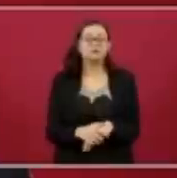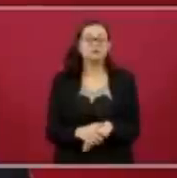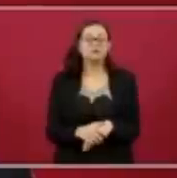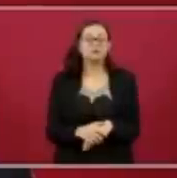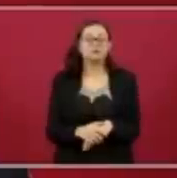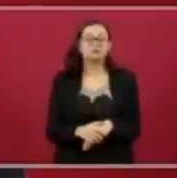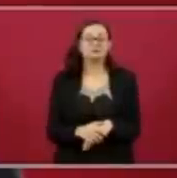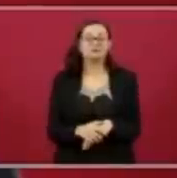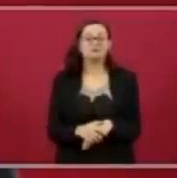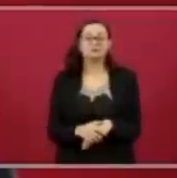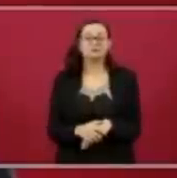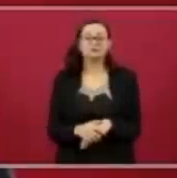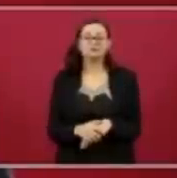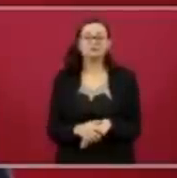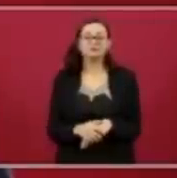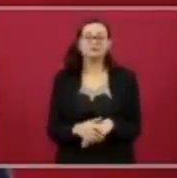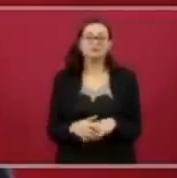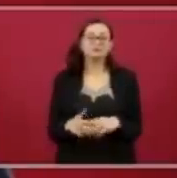y